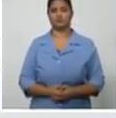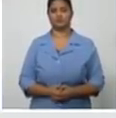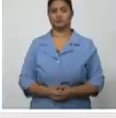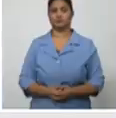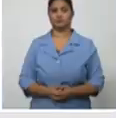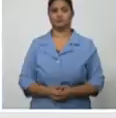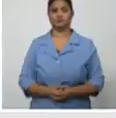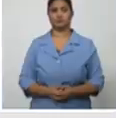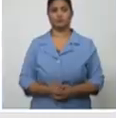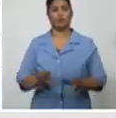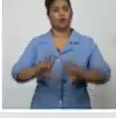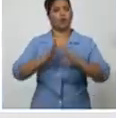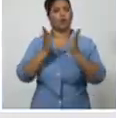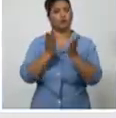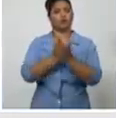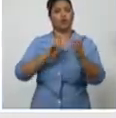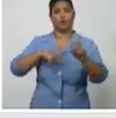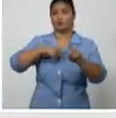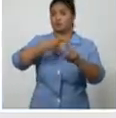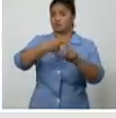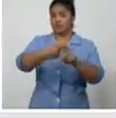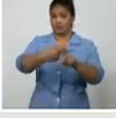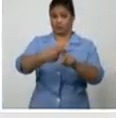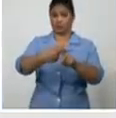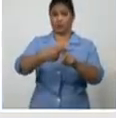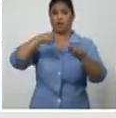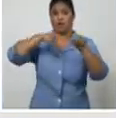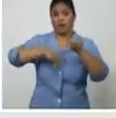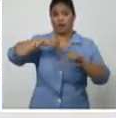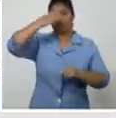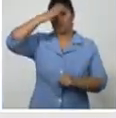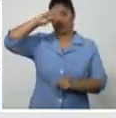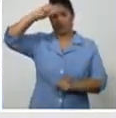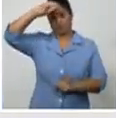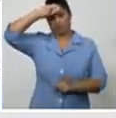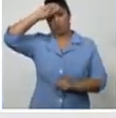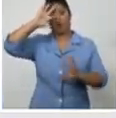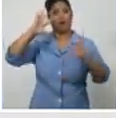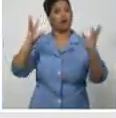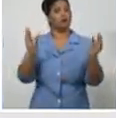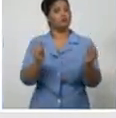casos diagnosticados ayer, pues ya se acumulan